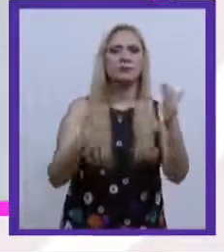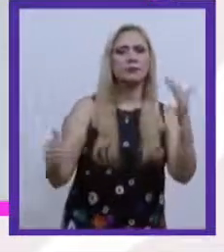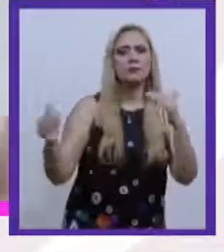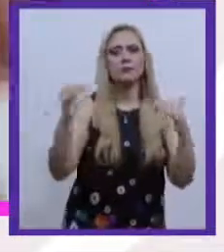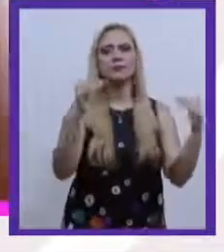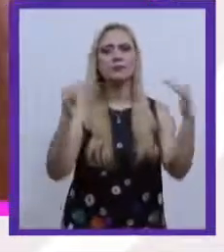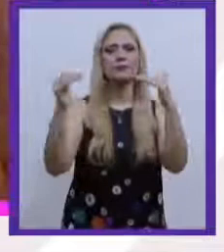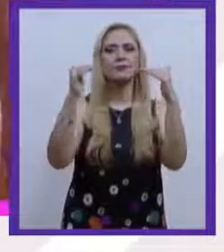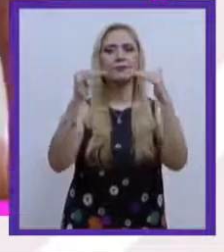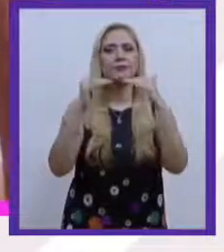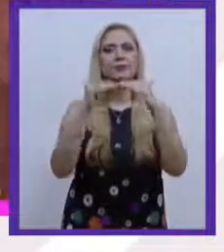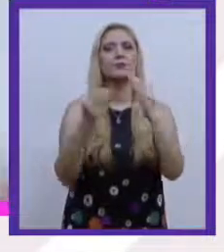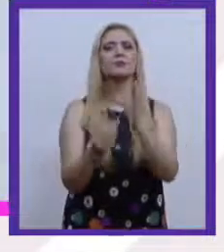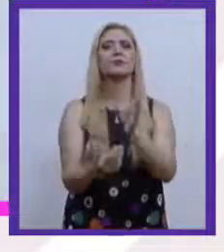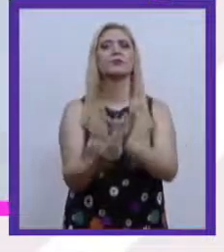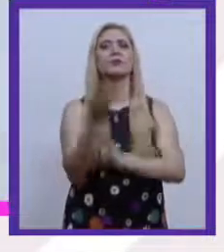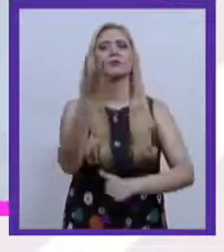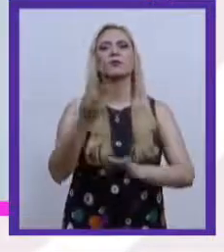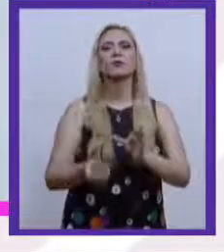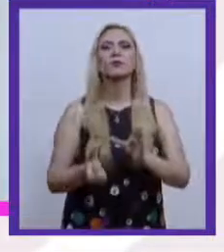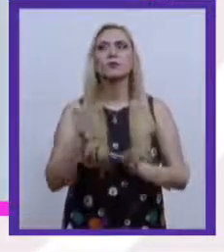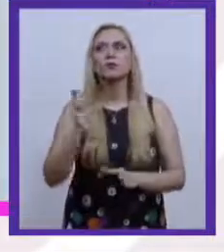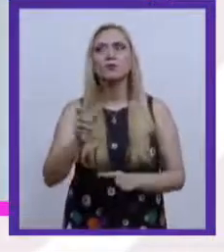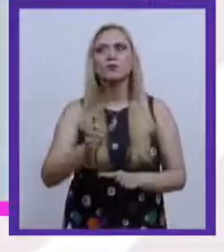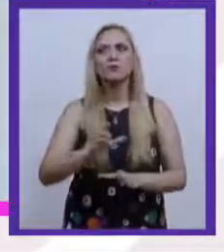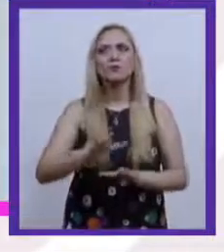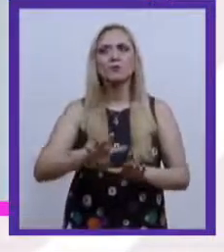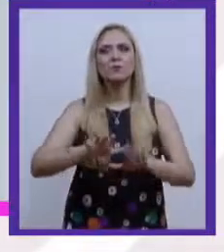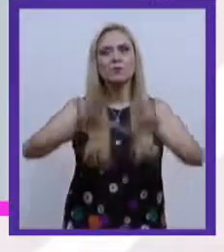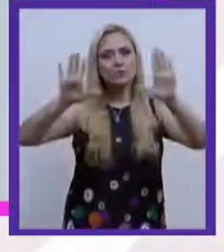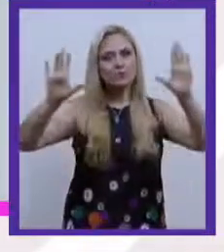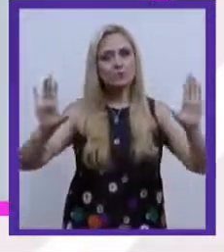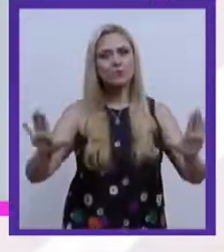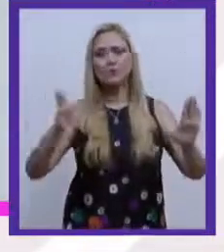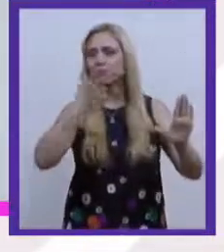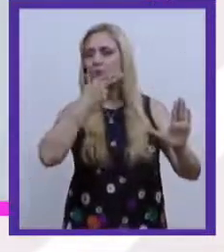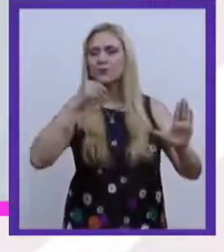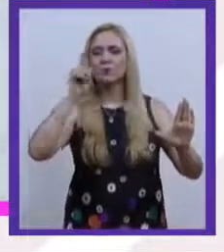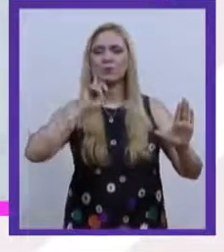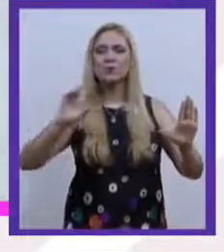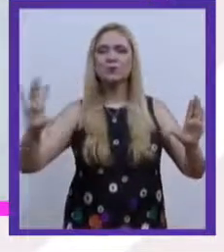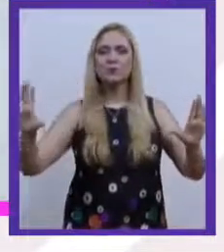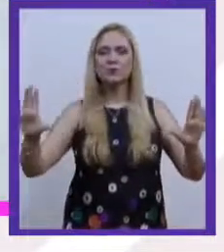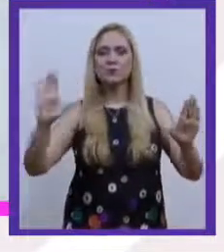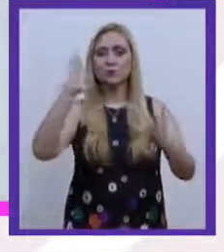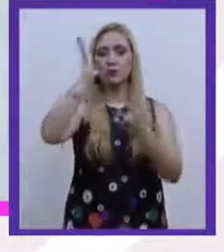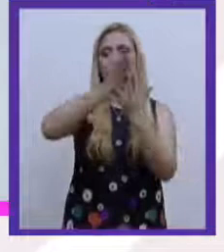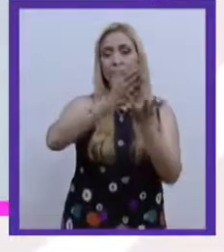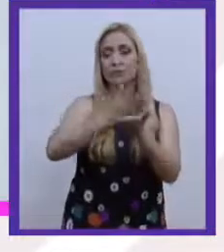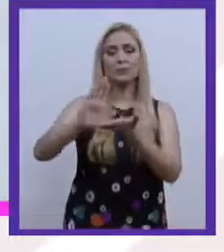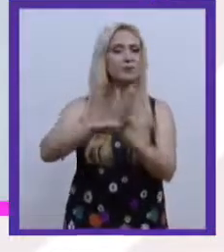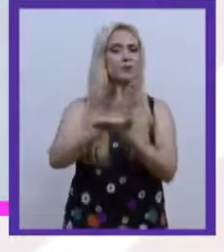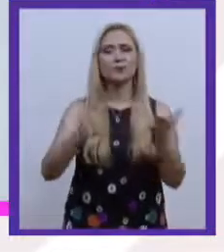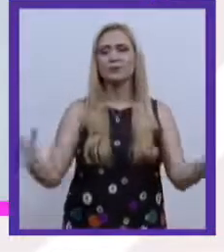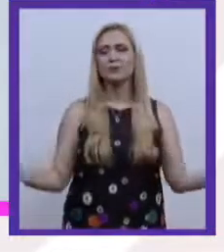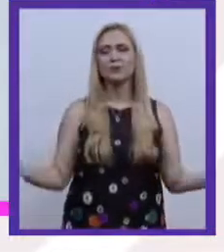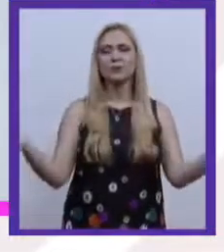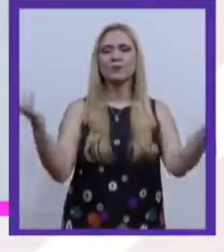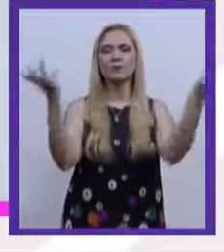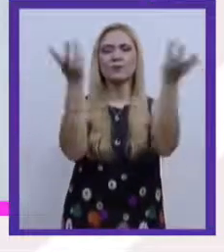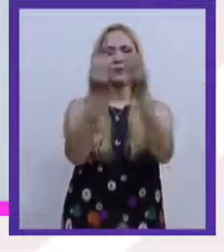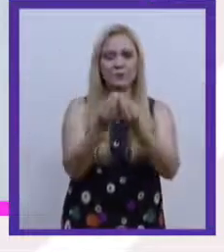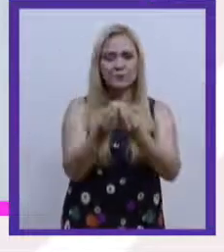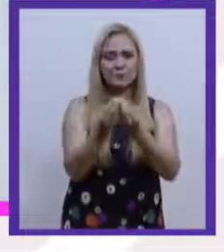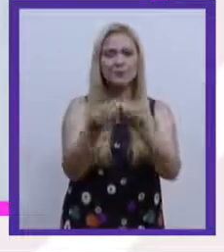modelo cultural de una nueva división sexual, del trabajo, que me parece que